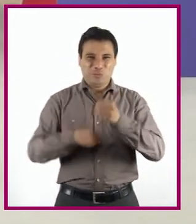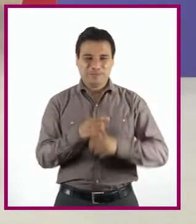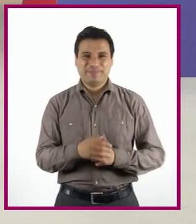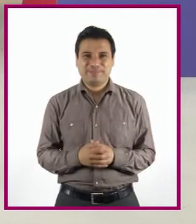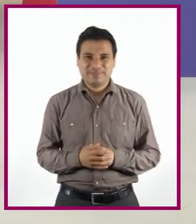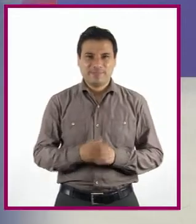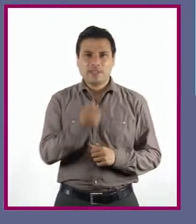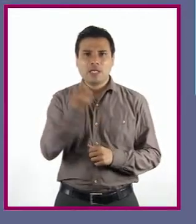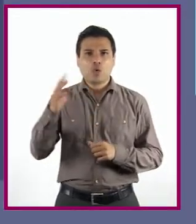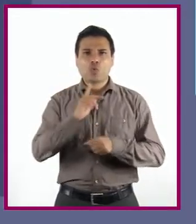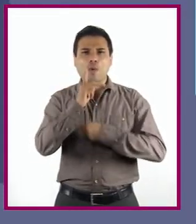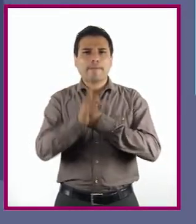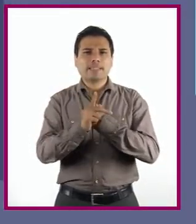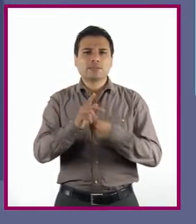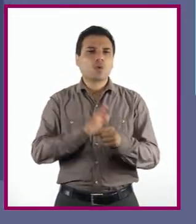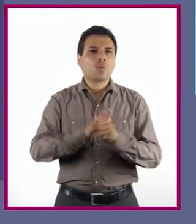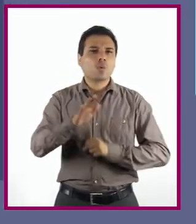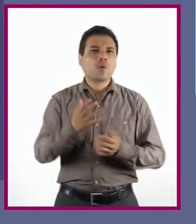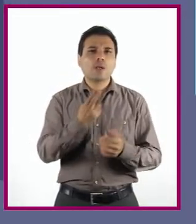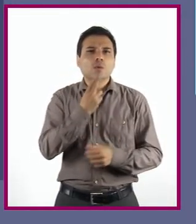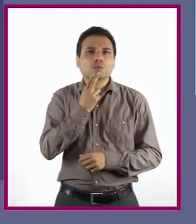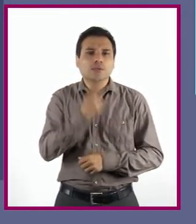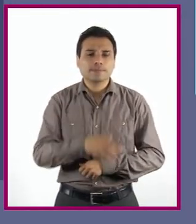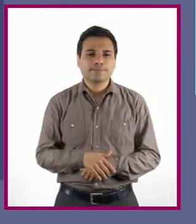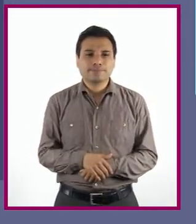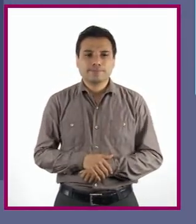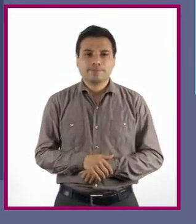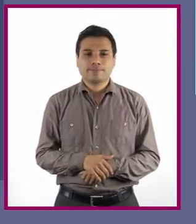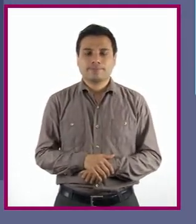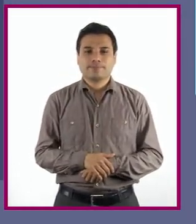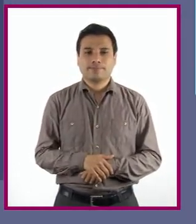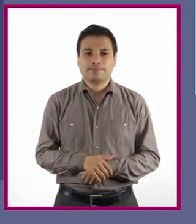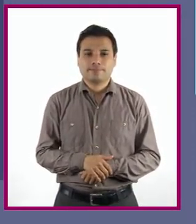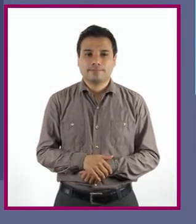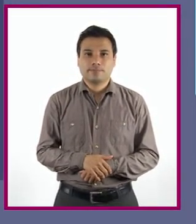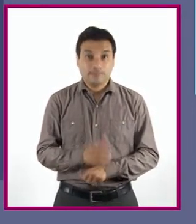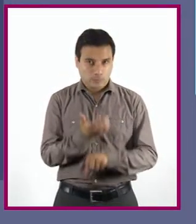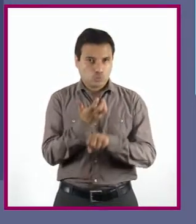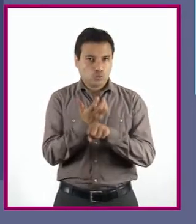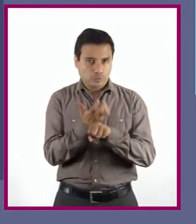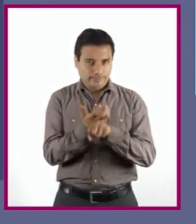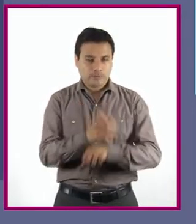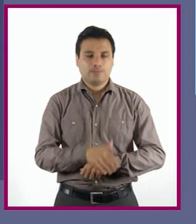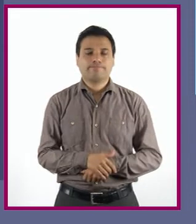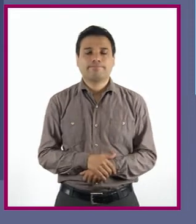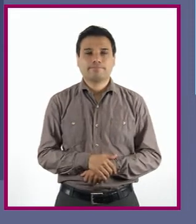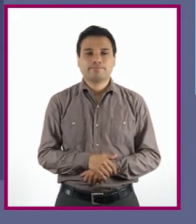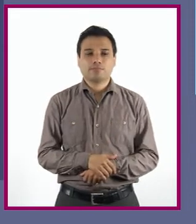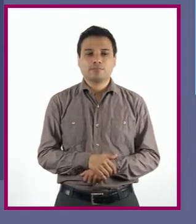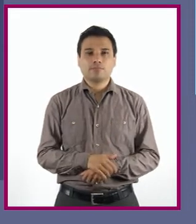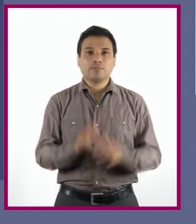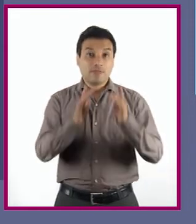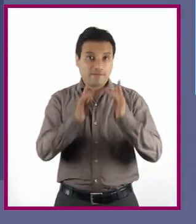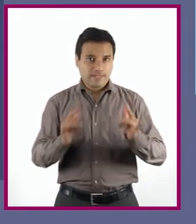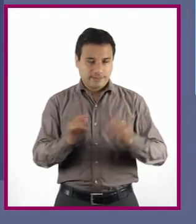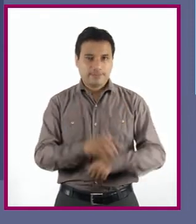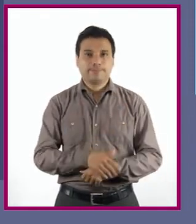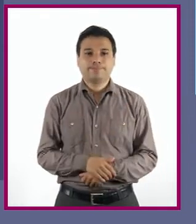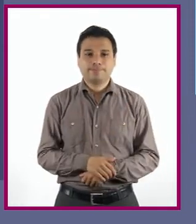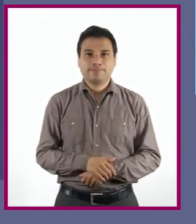los países productores de uranio a nivel mundial son Estados Unidos de América,